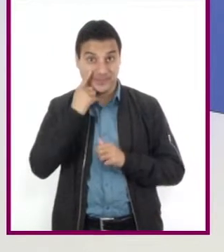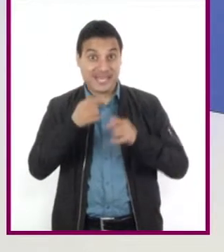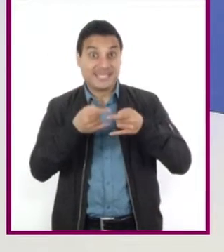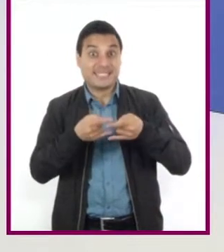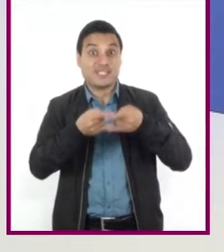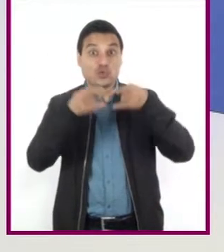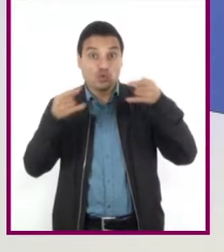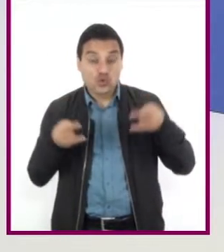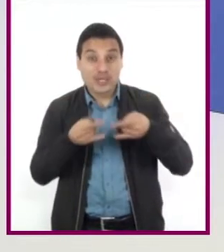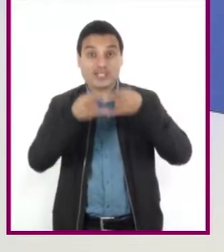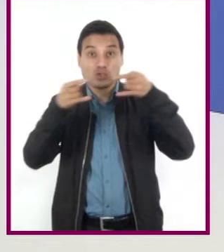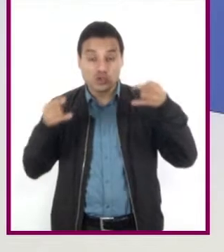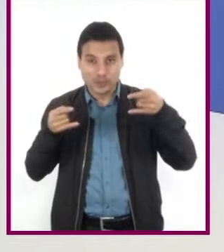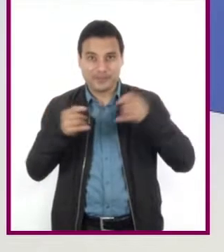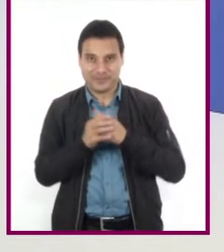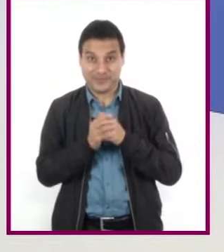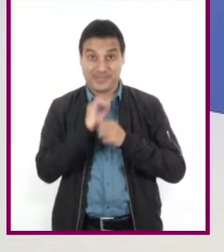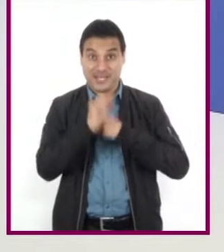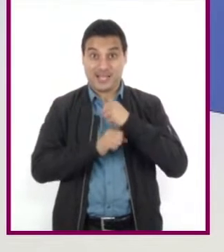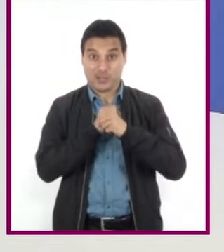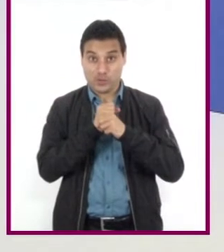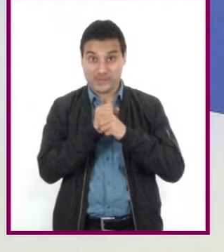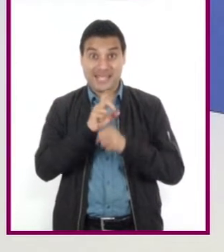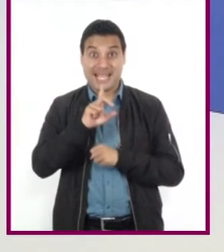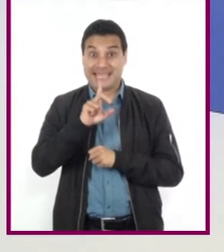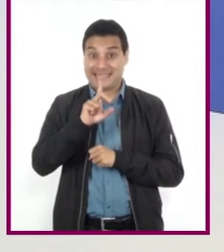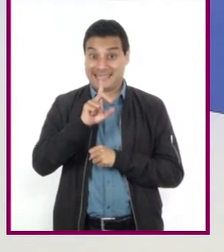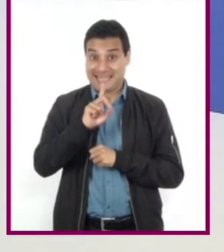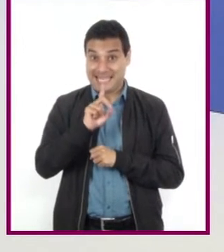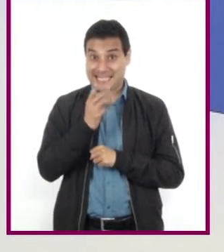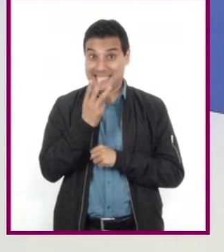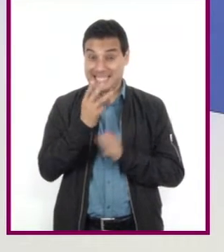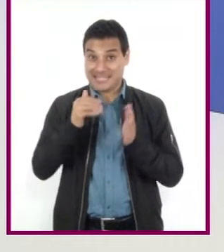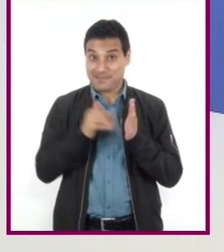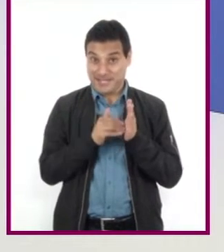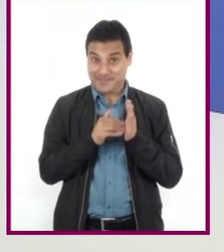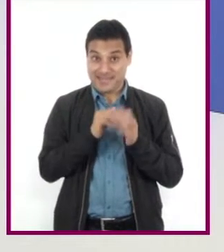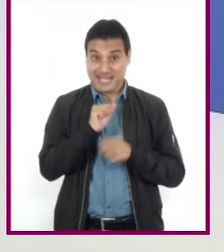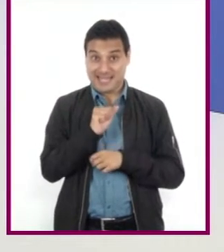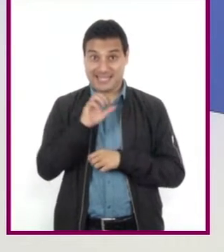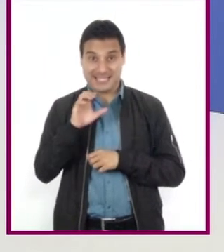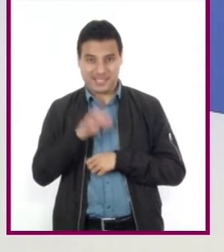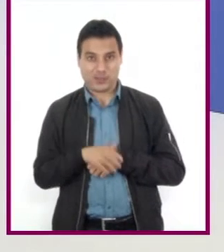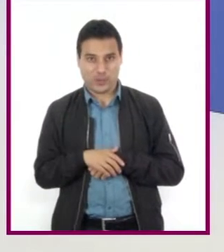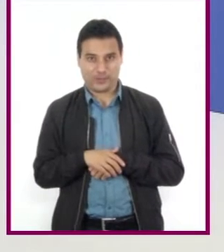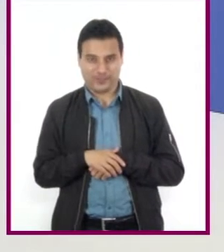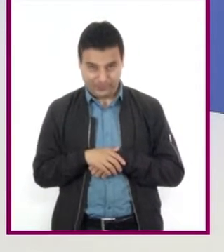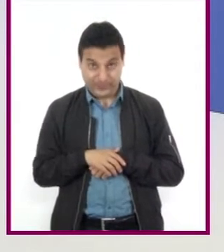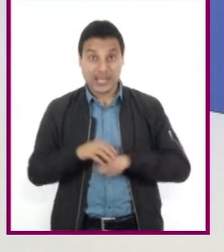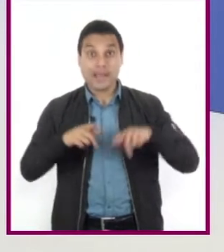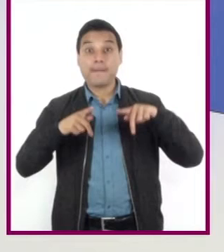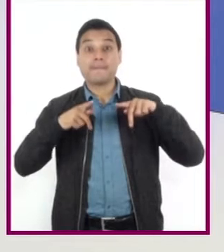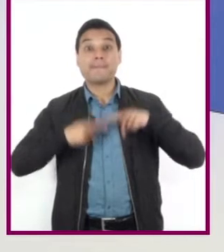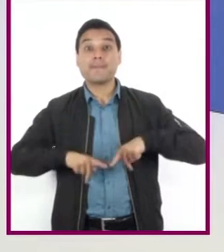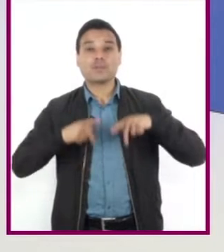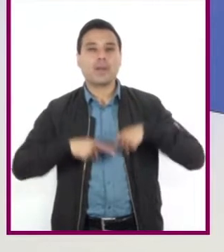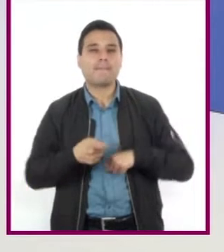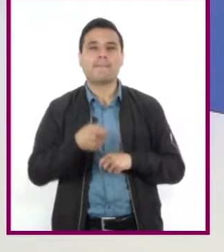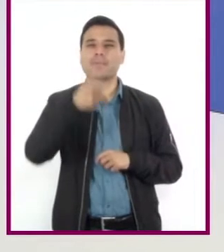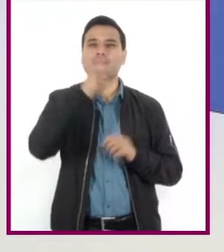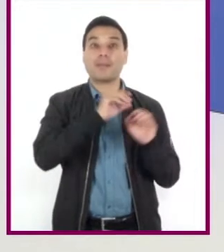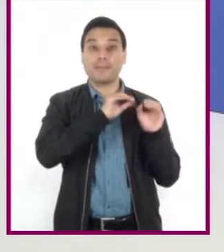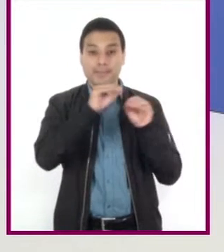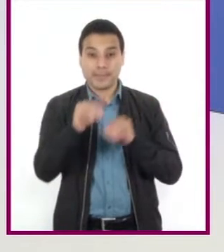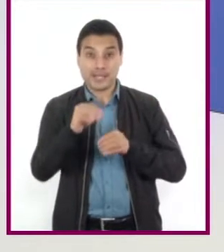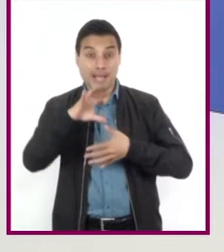más importantes desde el año 33.000 antes de nuestra era, es decir, desde la llegada del ser humano al continente americano